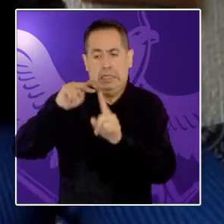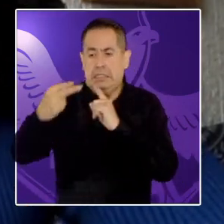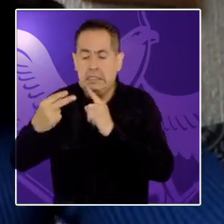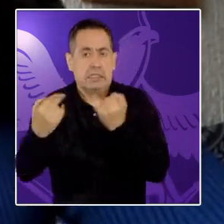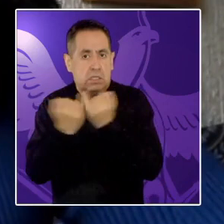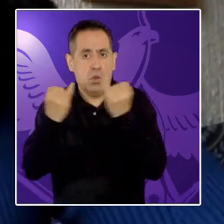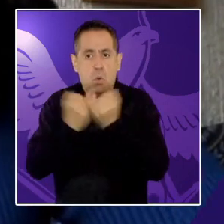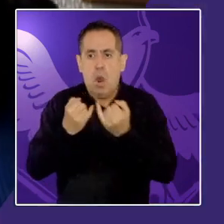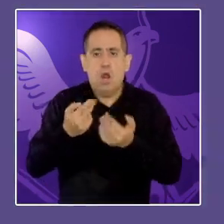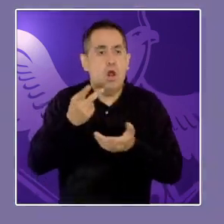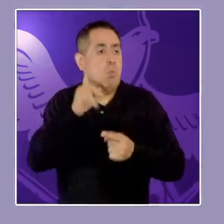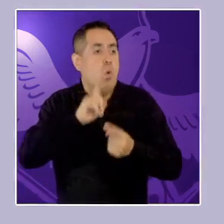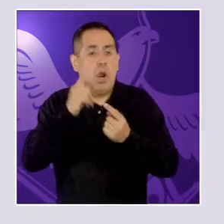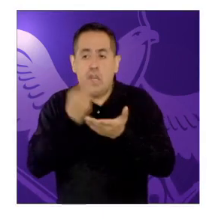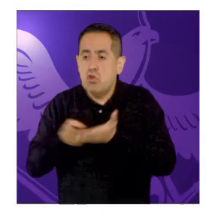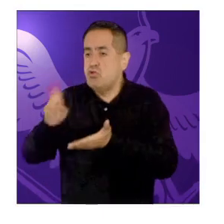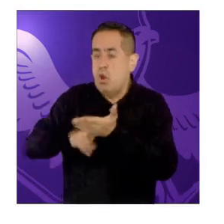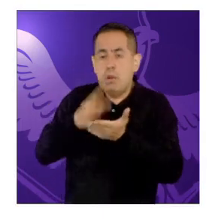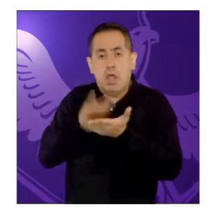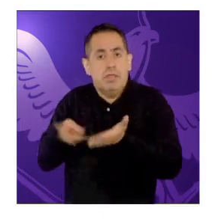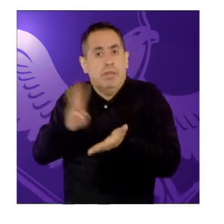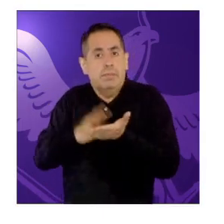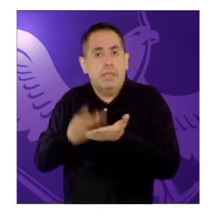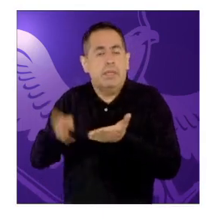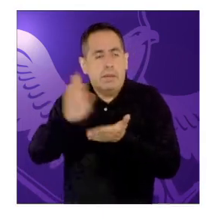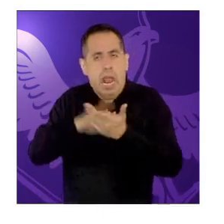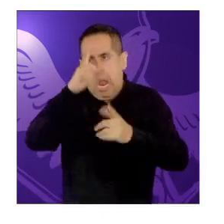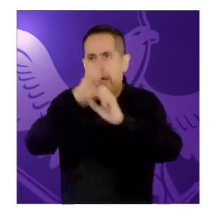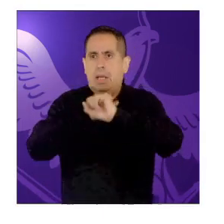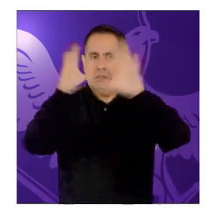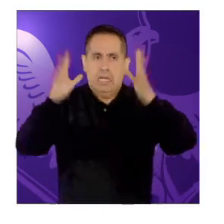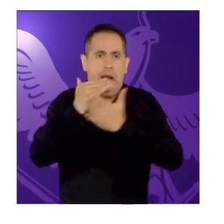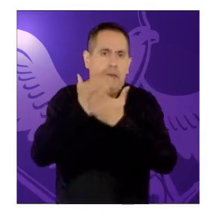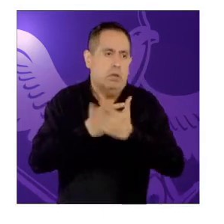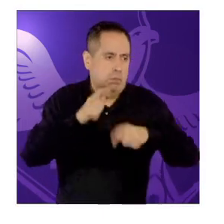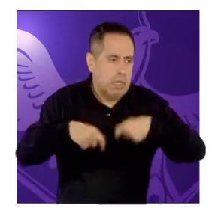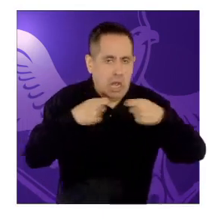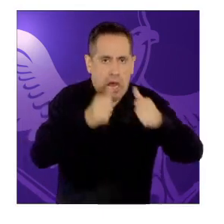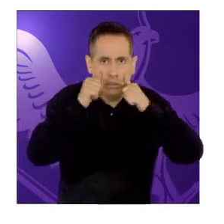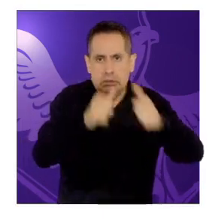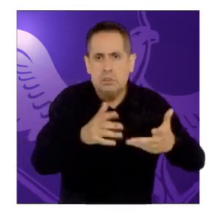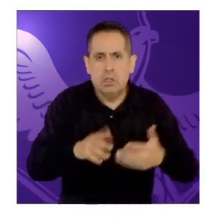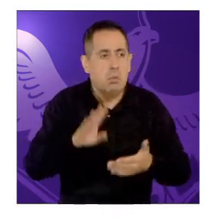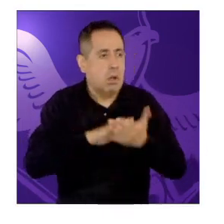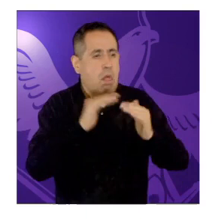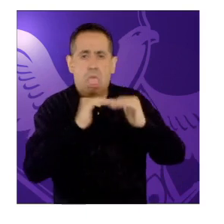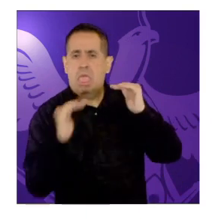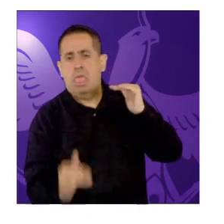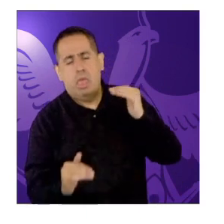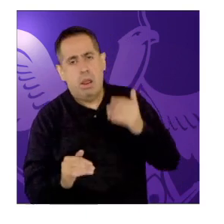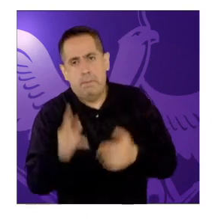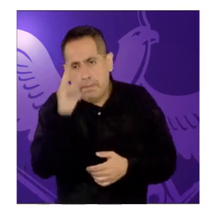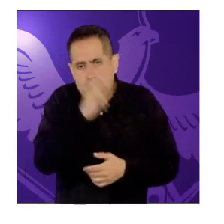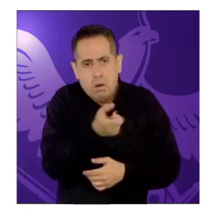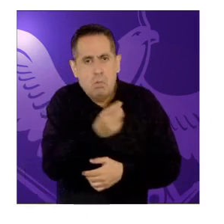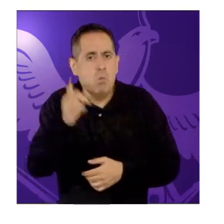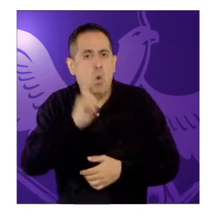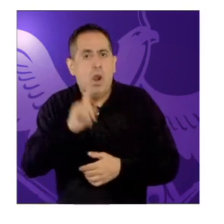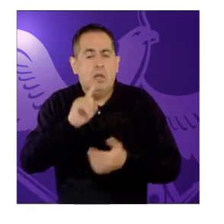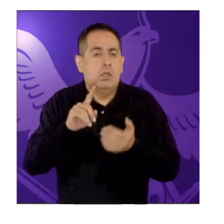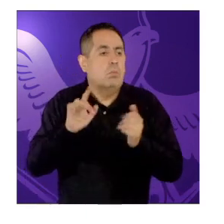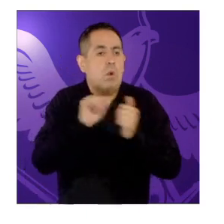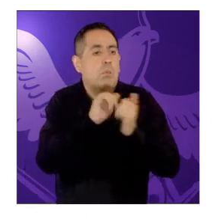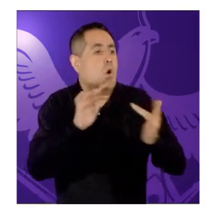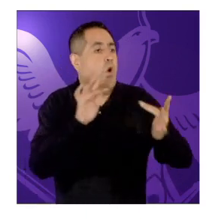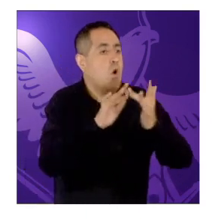la perspectiva de género a partir de un enfoque interseccional que permita visibilizar las condiciones de desigualdad en las que se